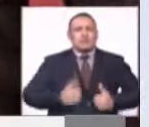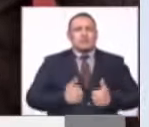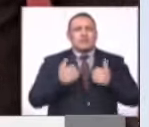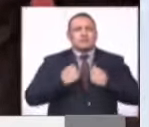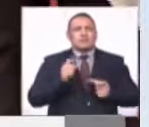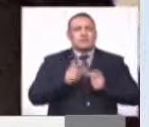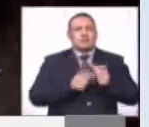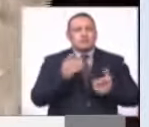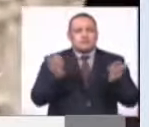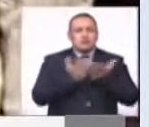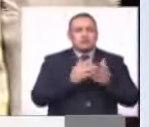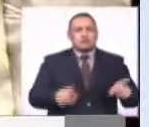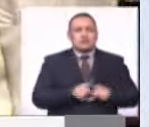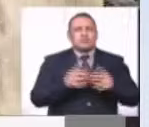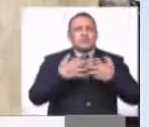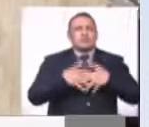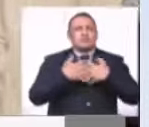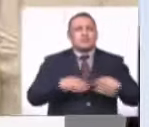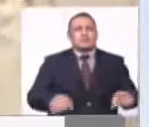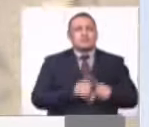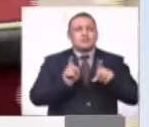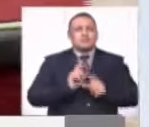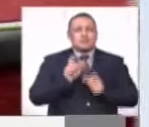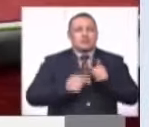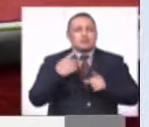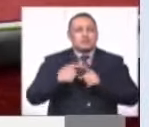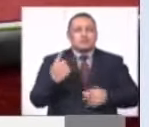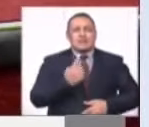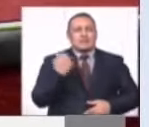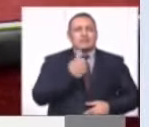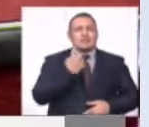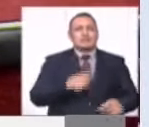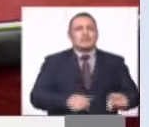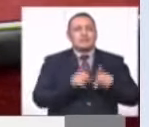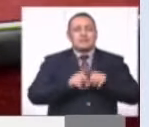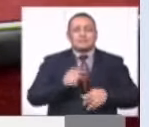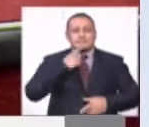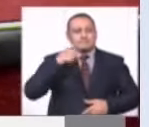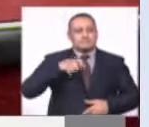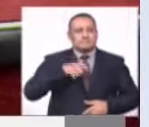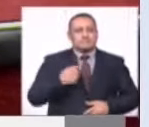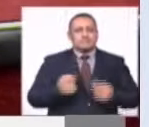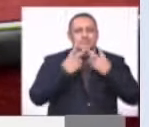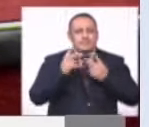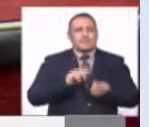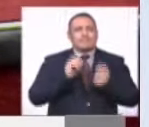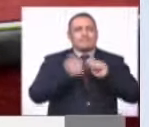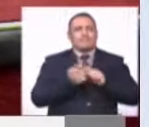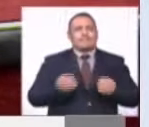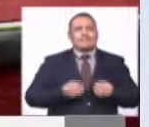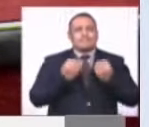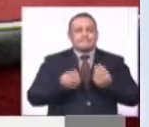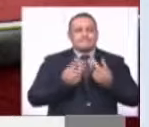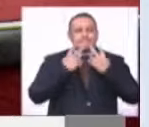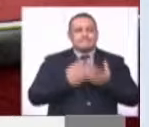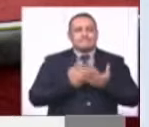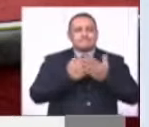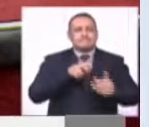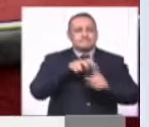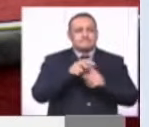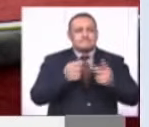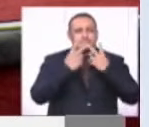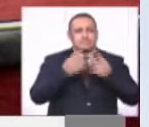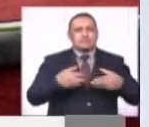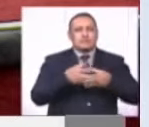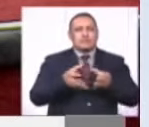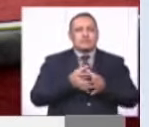nuestros escolares, empresarios y a la población en general. Es necesario estos cambios porque se han detectado miembros